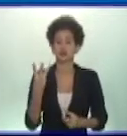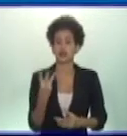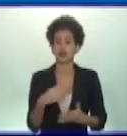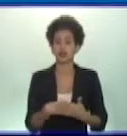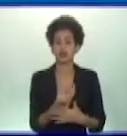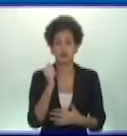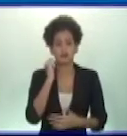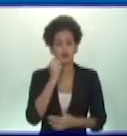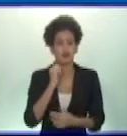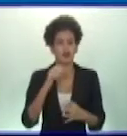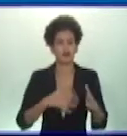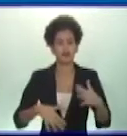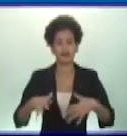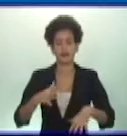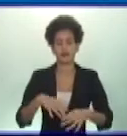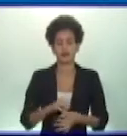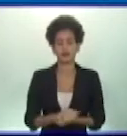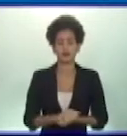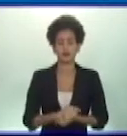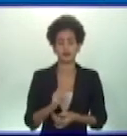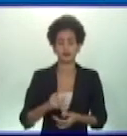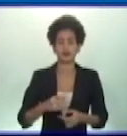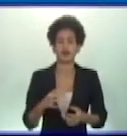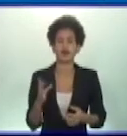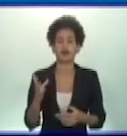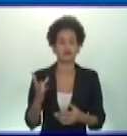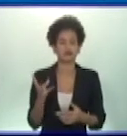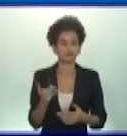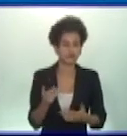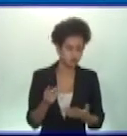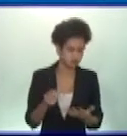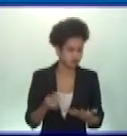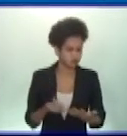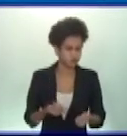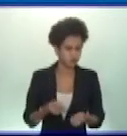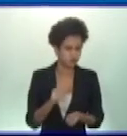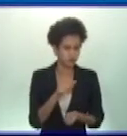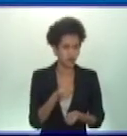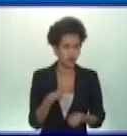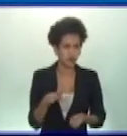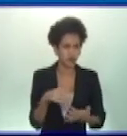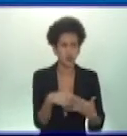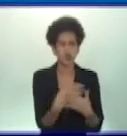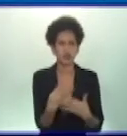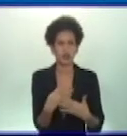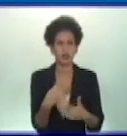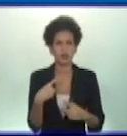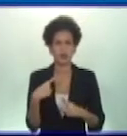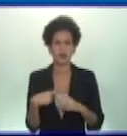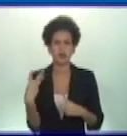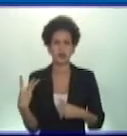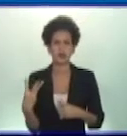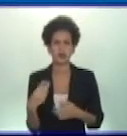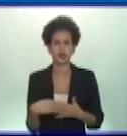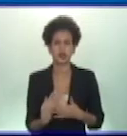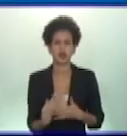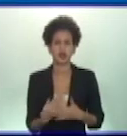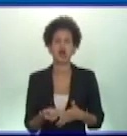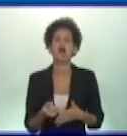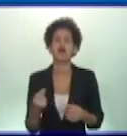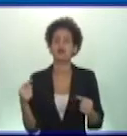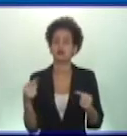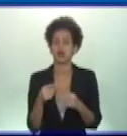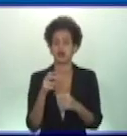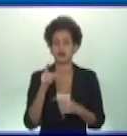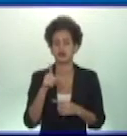Por lo tanto, tenemos que calcular los 14 días que estuvo más 3 días es igual a 17